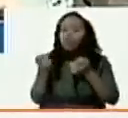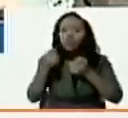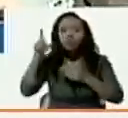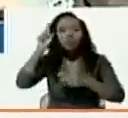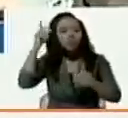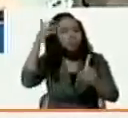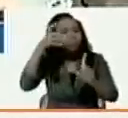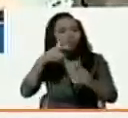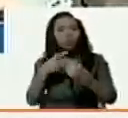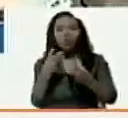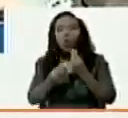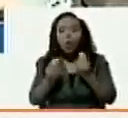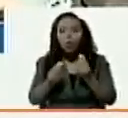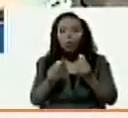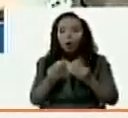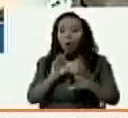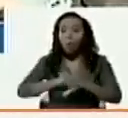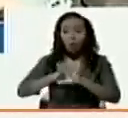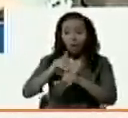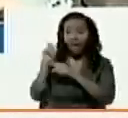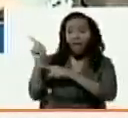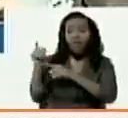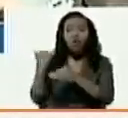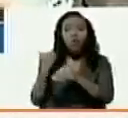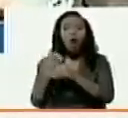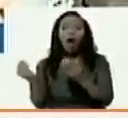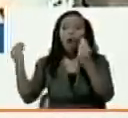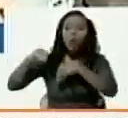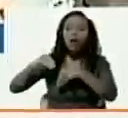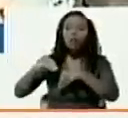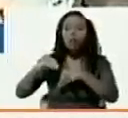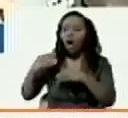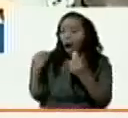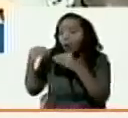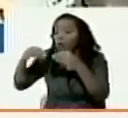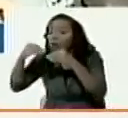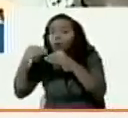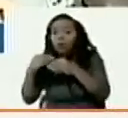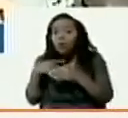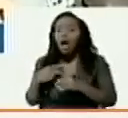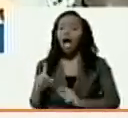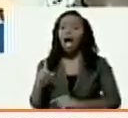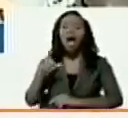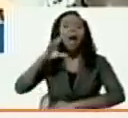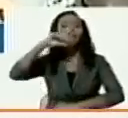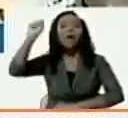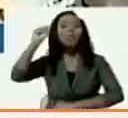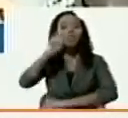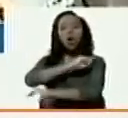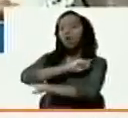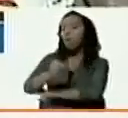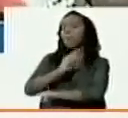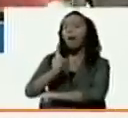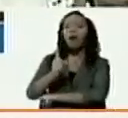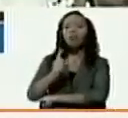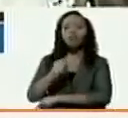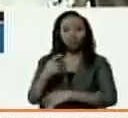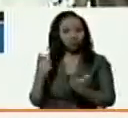Para ellos, todos se ponen de acuerdo en decirle dictador a Nicolás, a nuestro hermano presidente Nicolás Maduro. O decirle